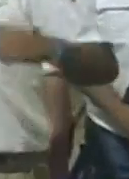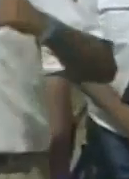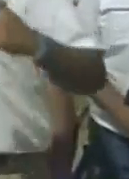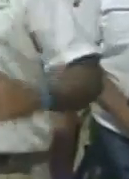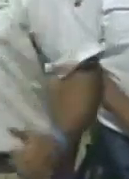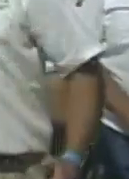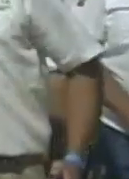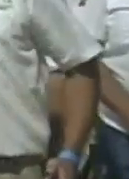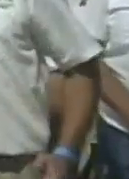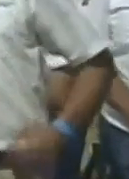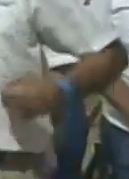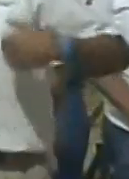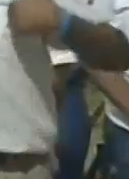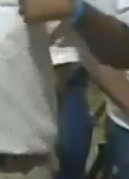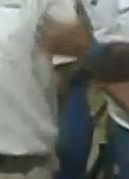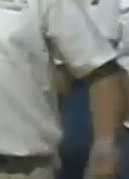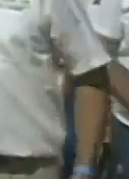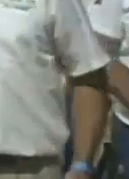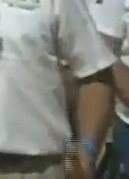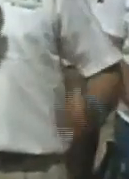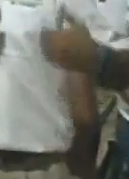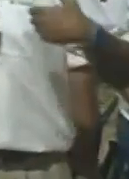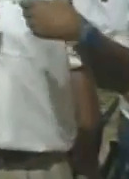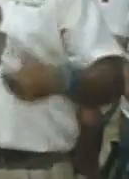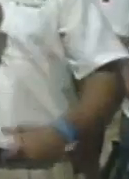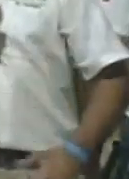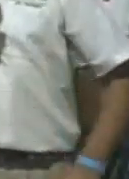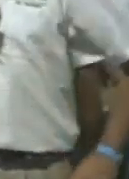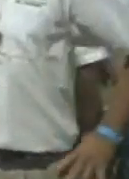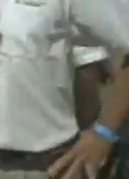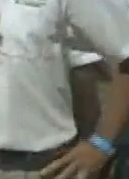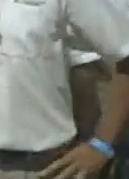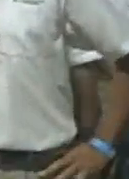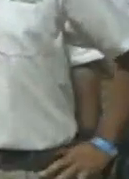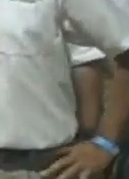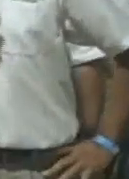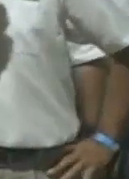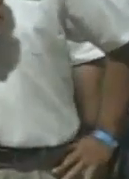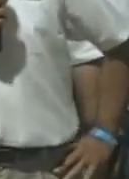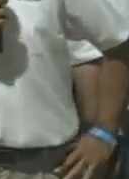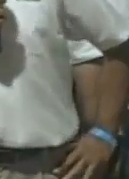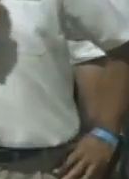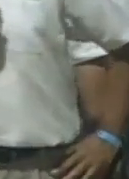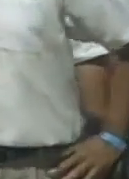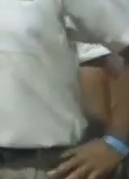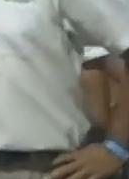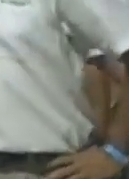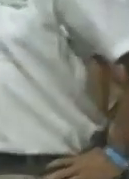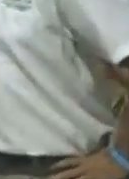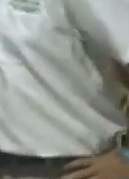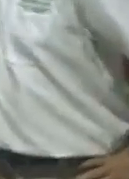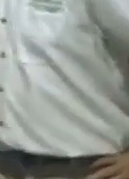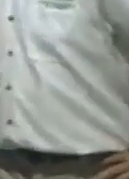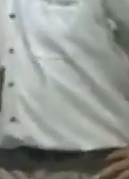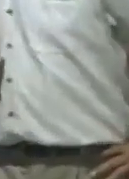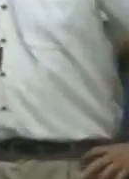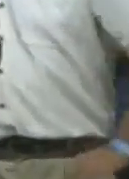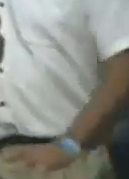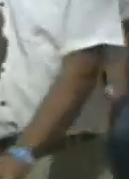alimenticios para porcino, para bovino, para ovejos, en líneas generales. ¿Los costos en función de la